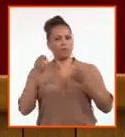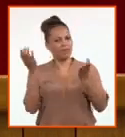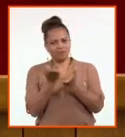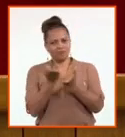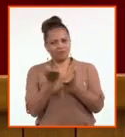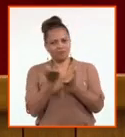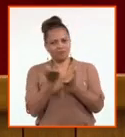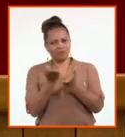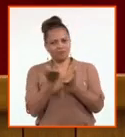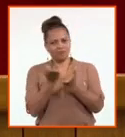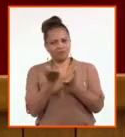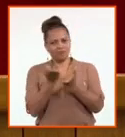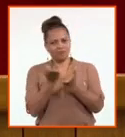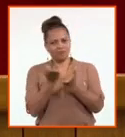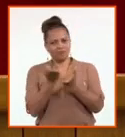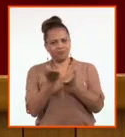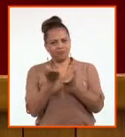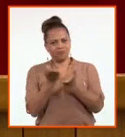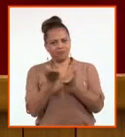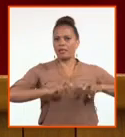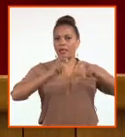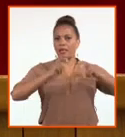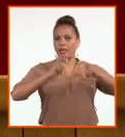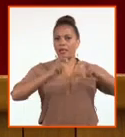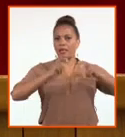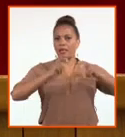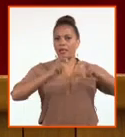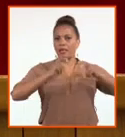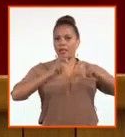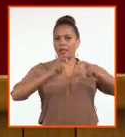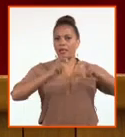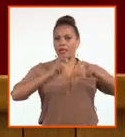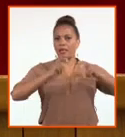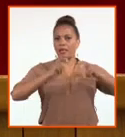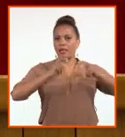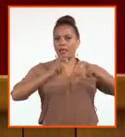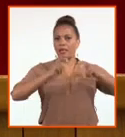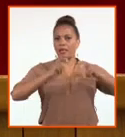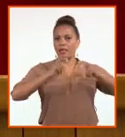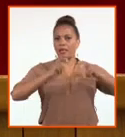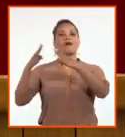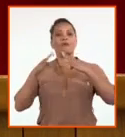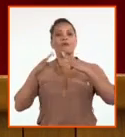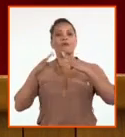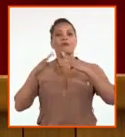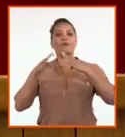investigando un tema conectado con los barrios, con las